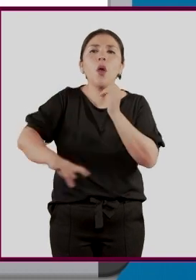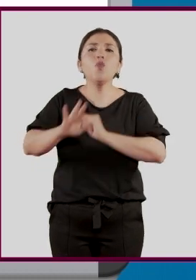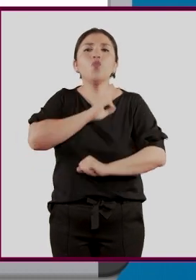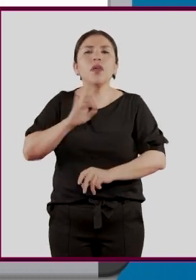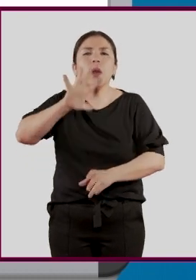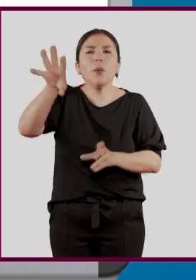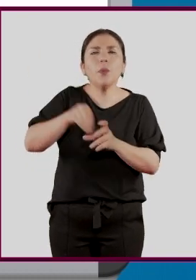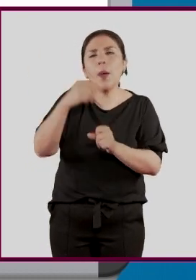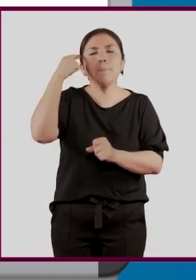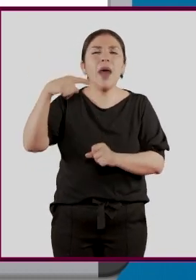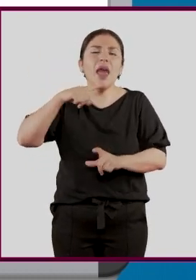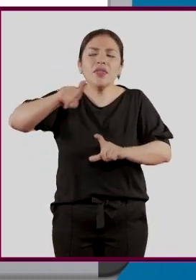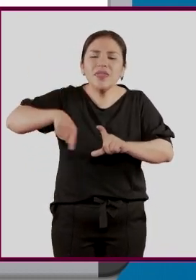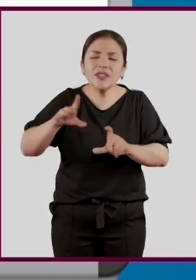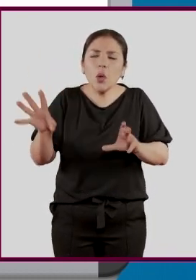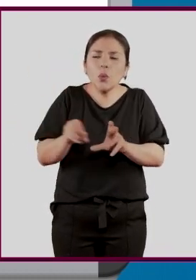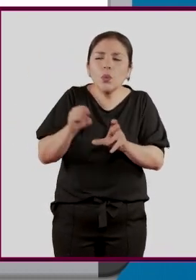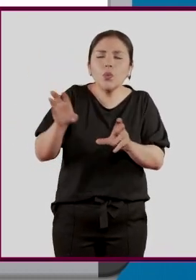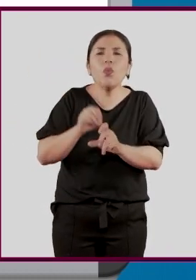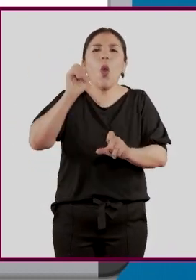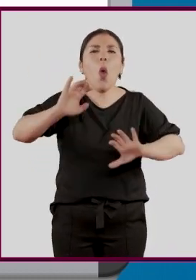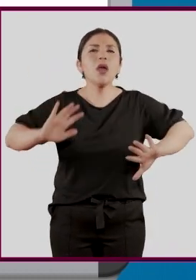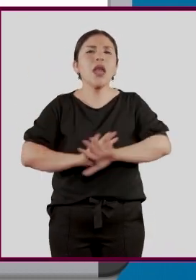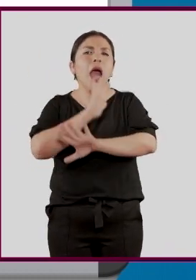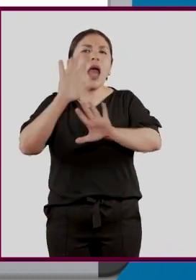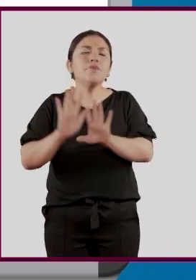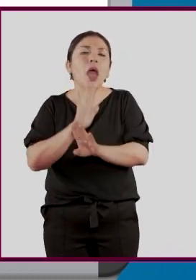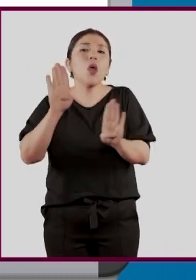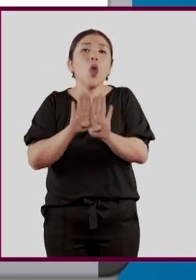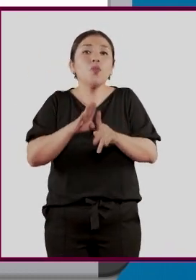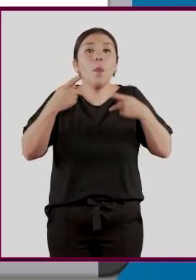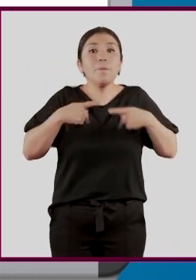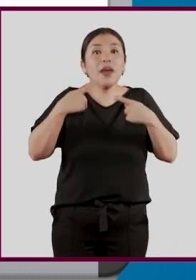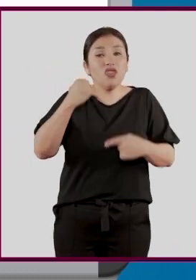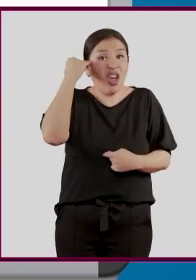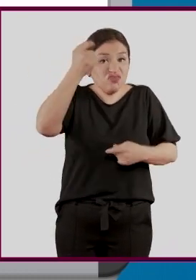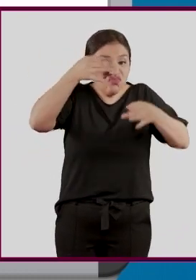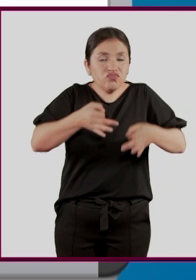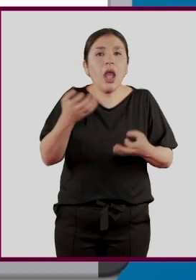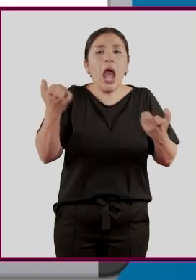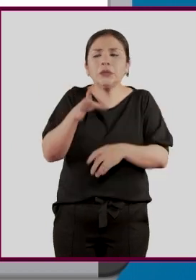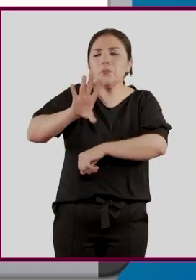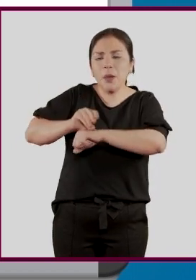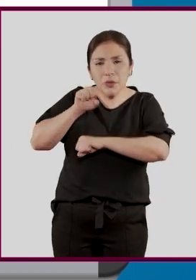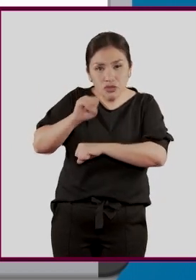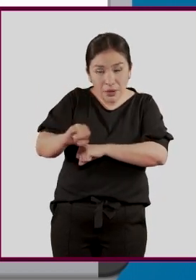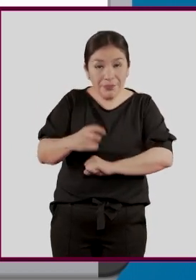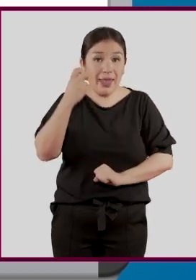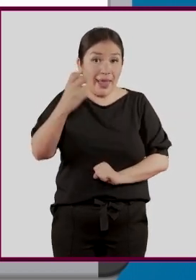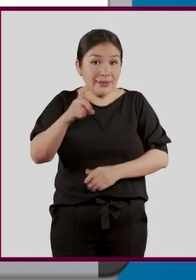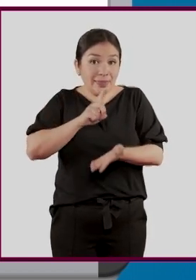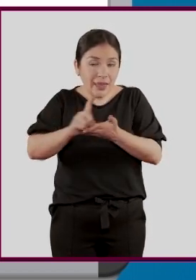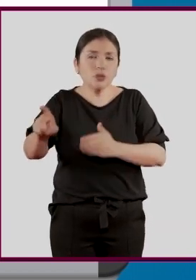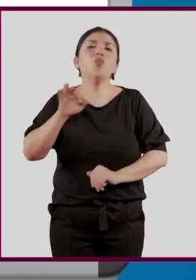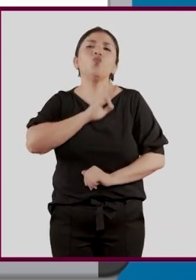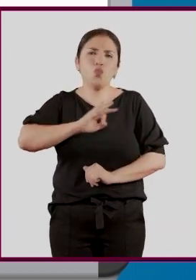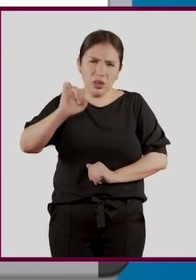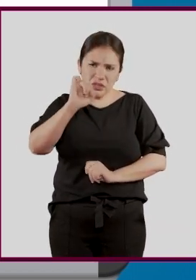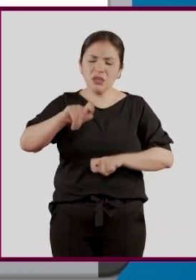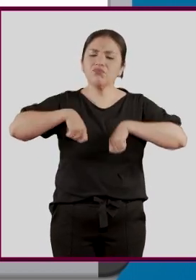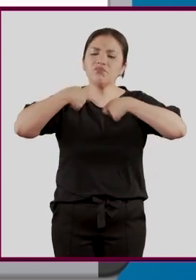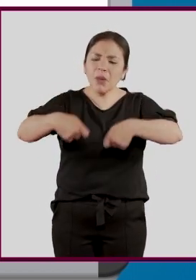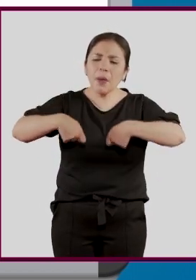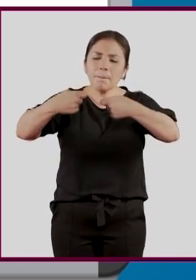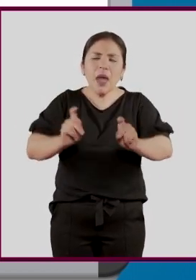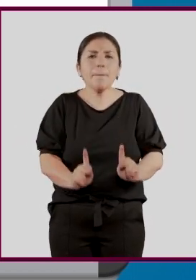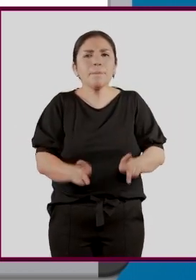cómo incluirla en recopilaciones o modificarla según haya permitido el autor original. Los derechos patrimoniales sí